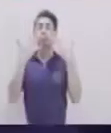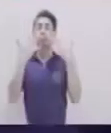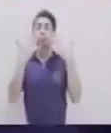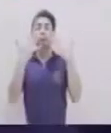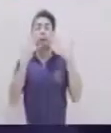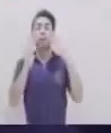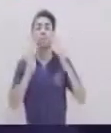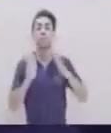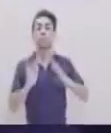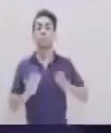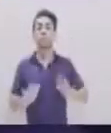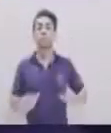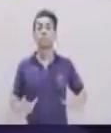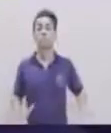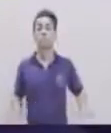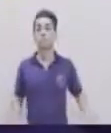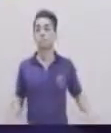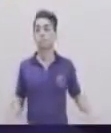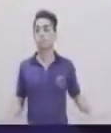Respiro. Me relajo.